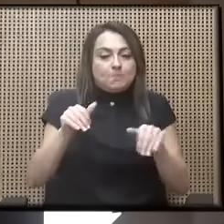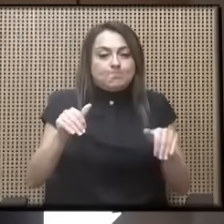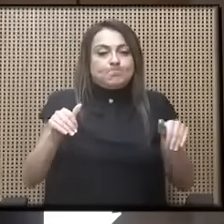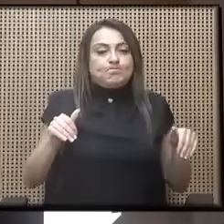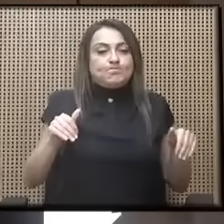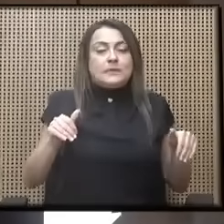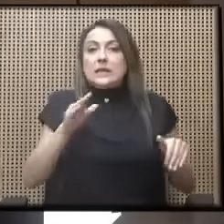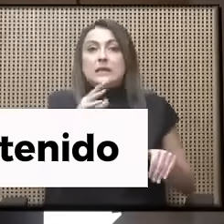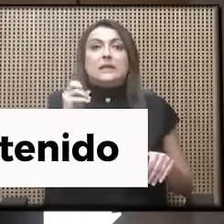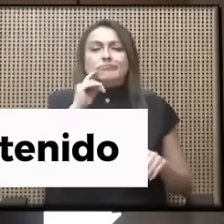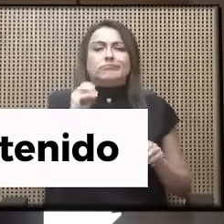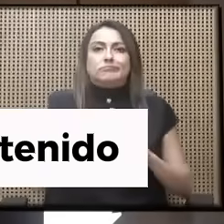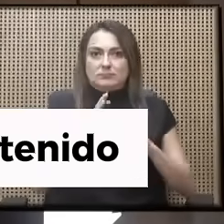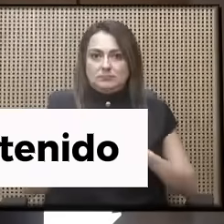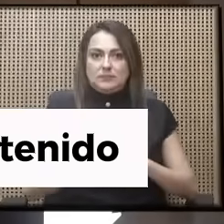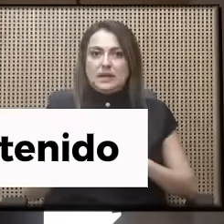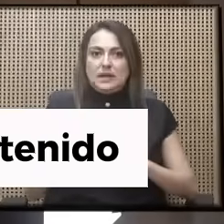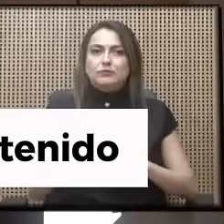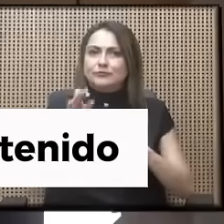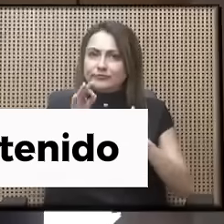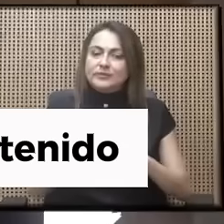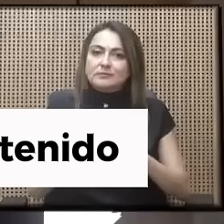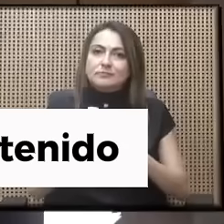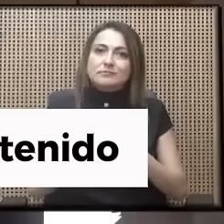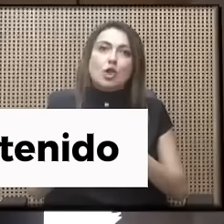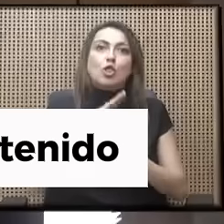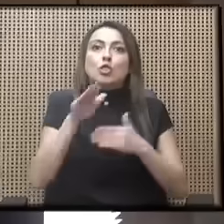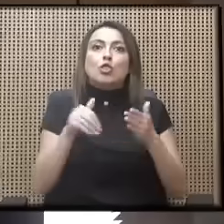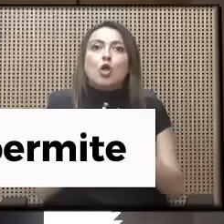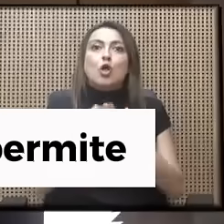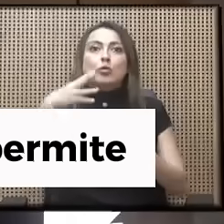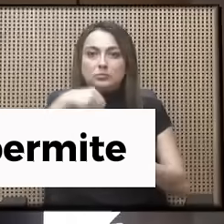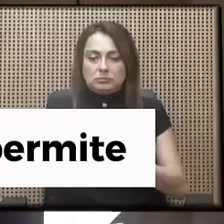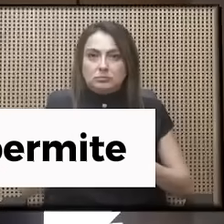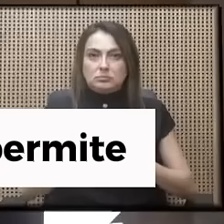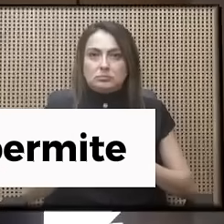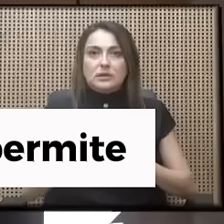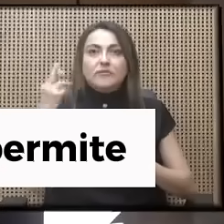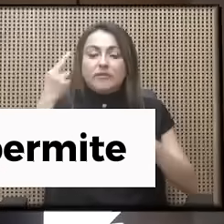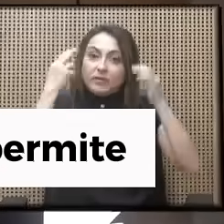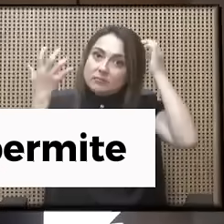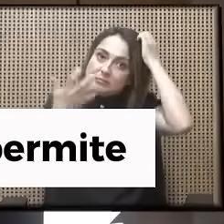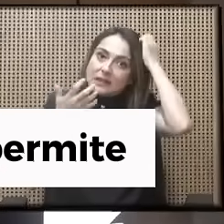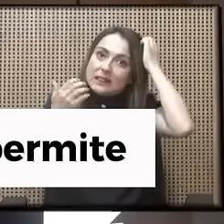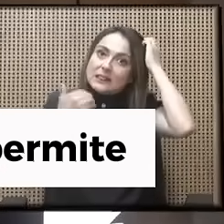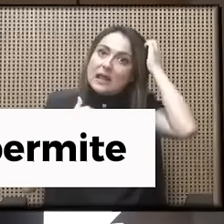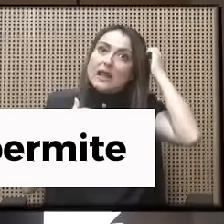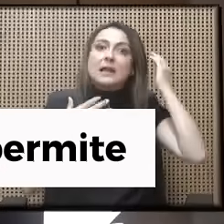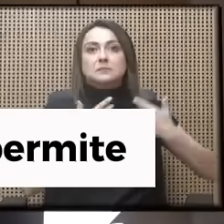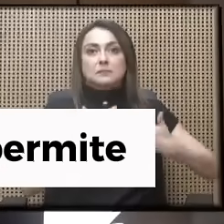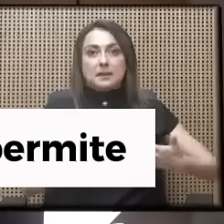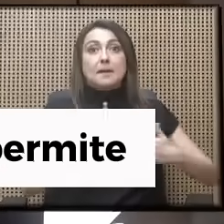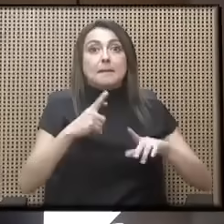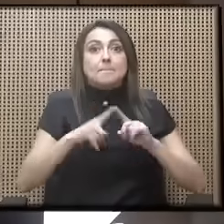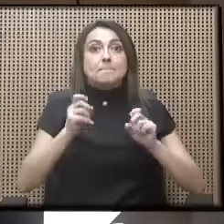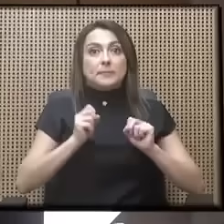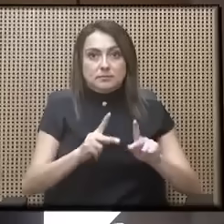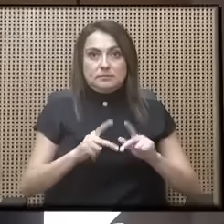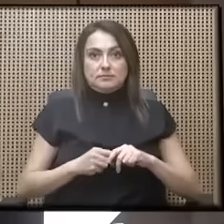y eso claramente, en eso no hay ninguna duda de todo el contenido de razonamiento que tiene el expediente,